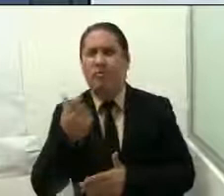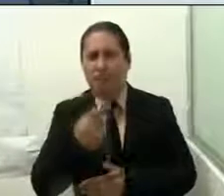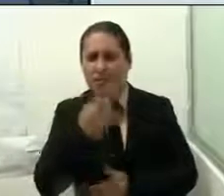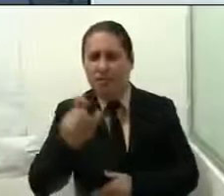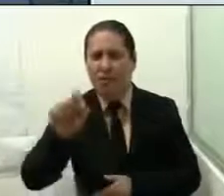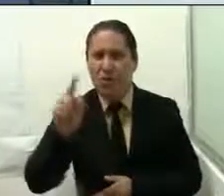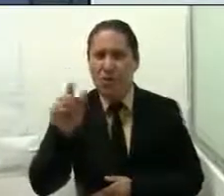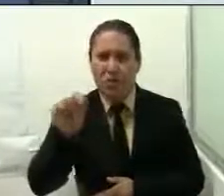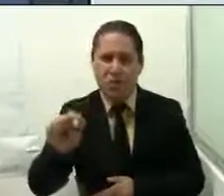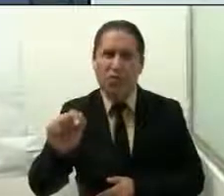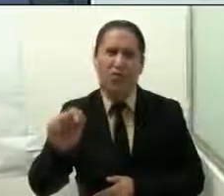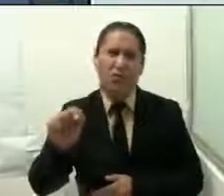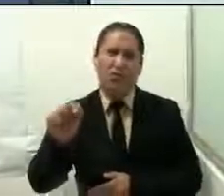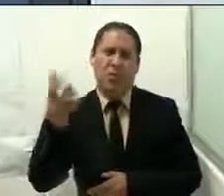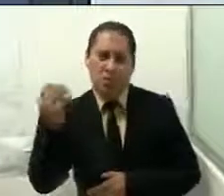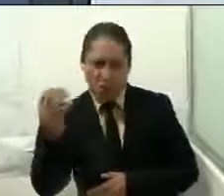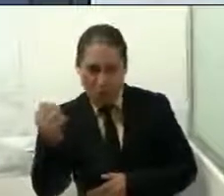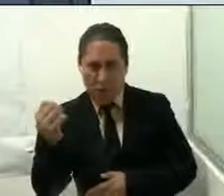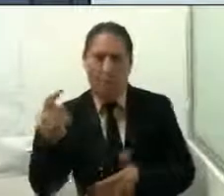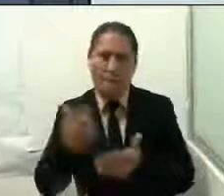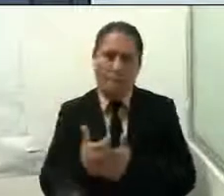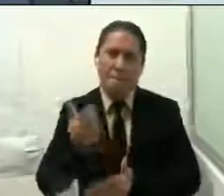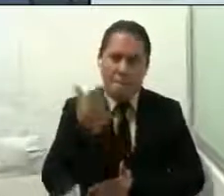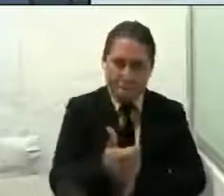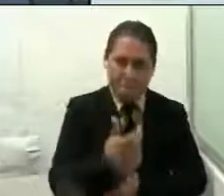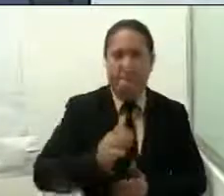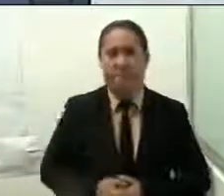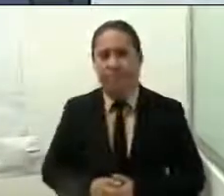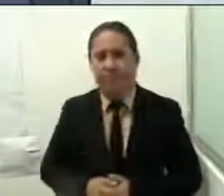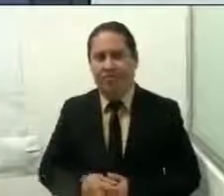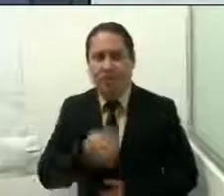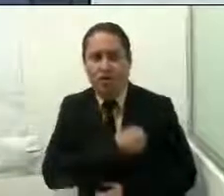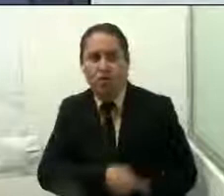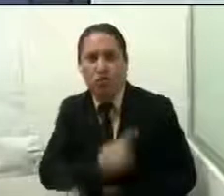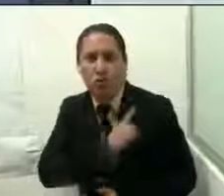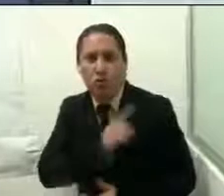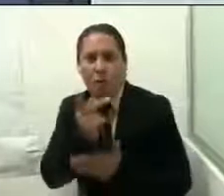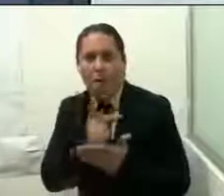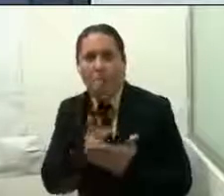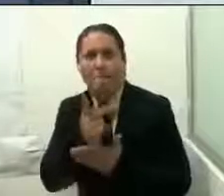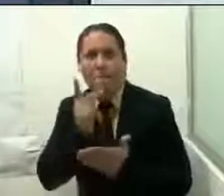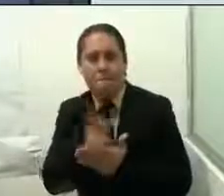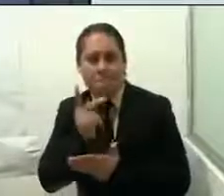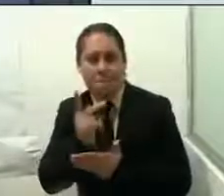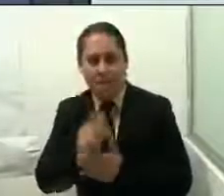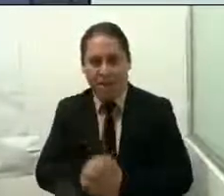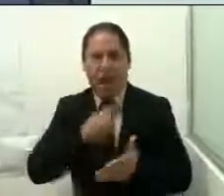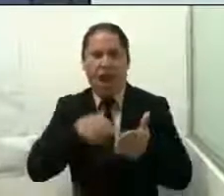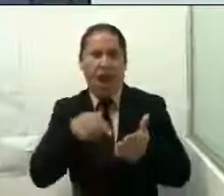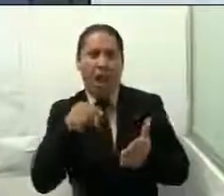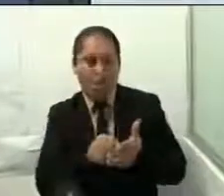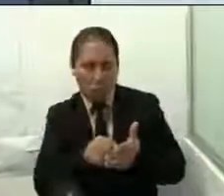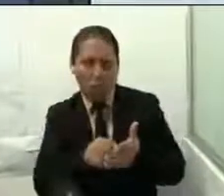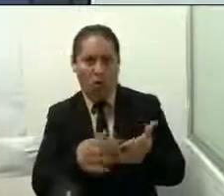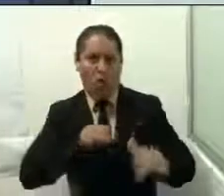121.9 millones de pesos sanidad vegetal por su ubicación geográfica y